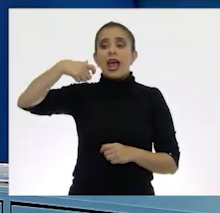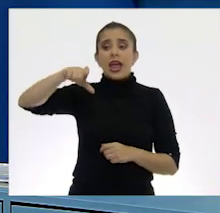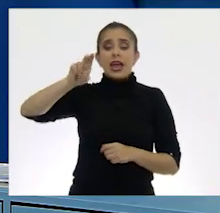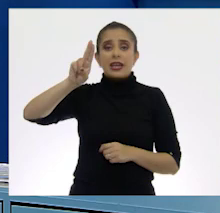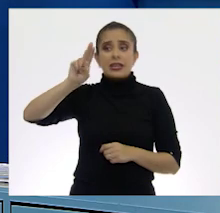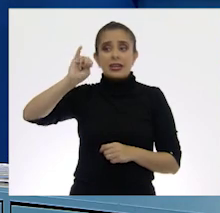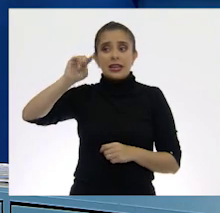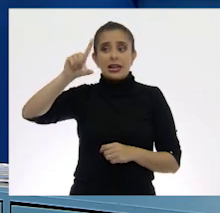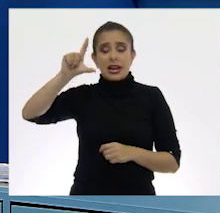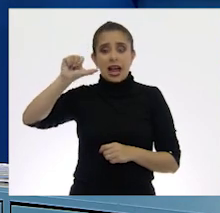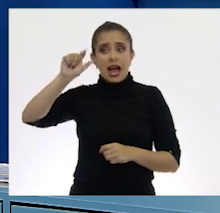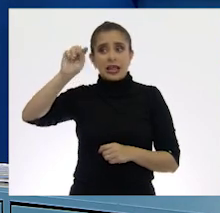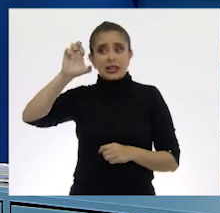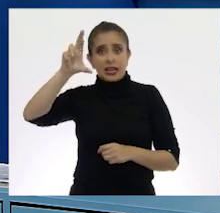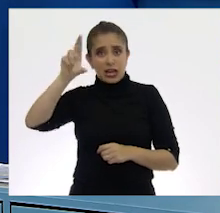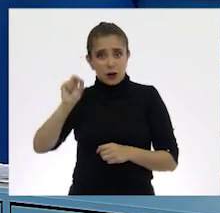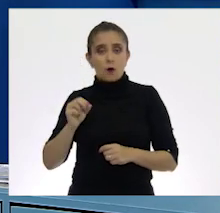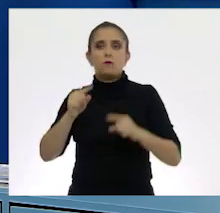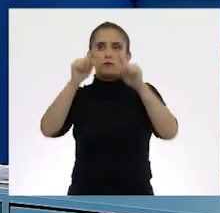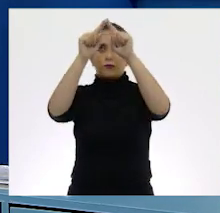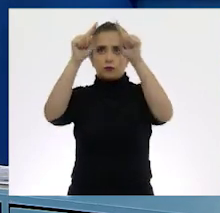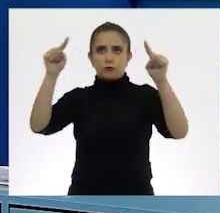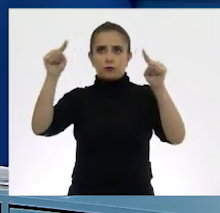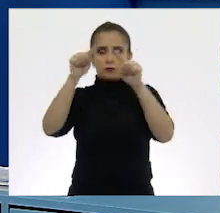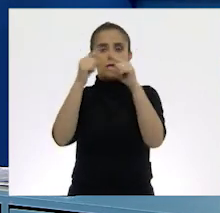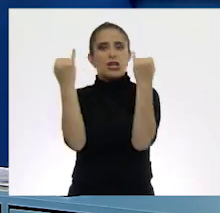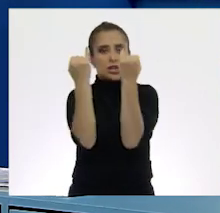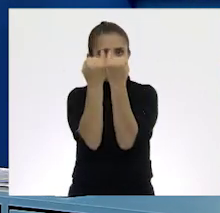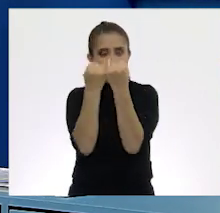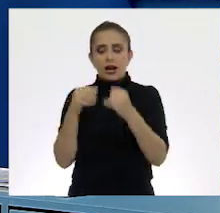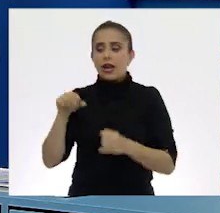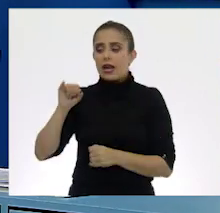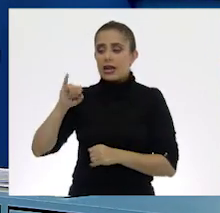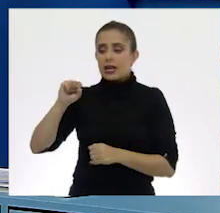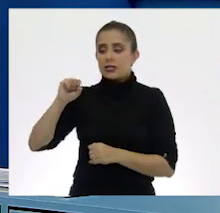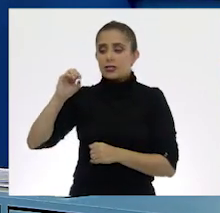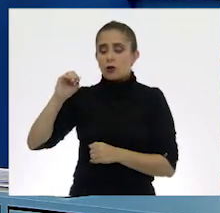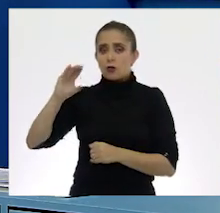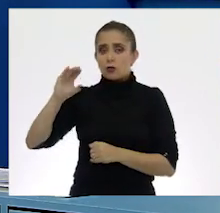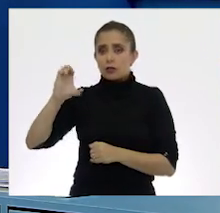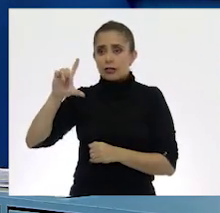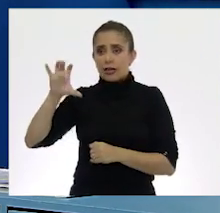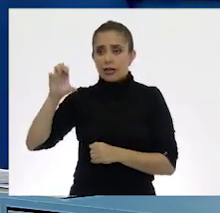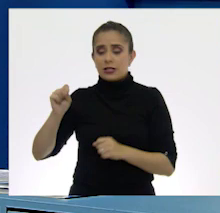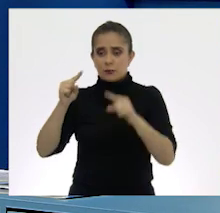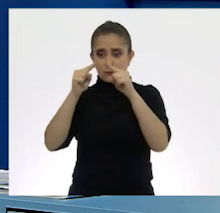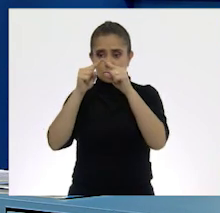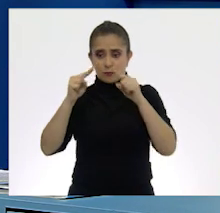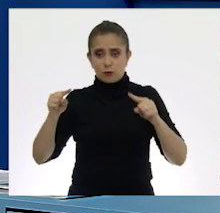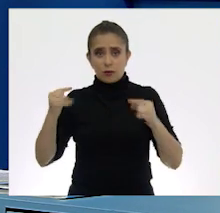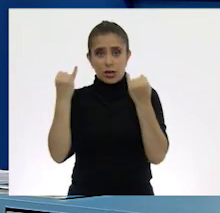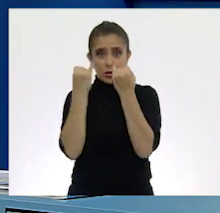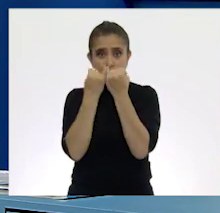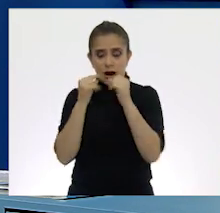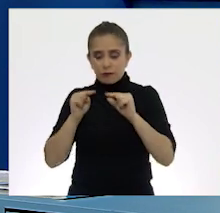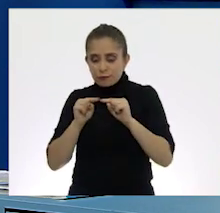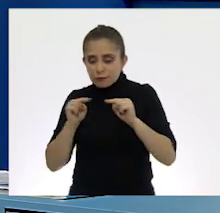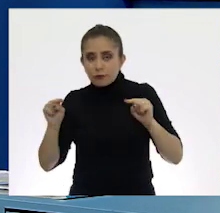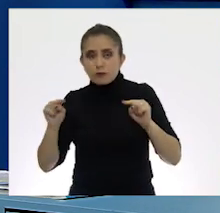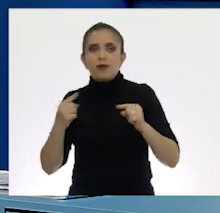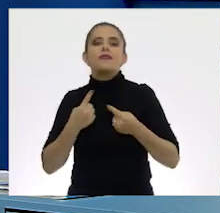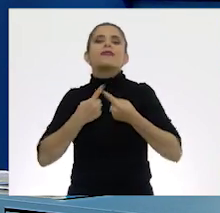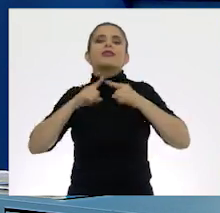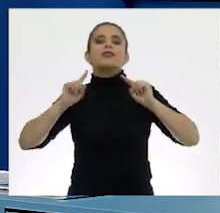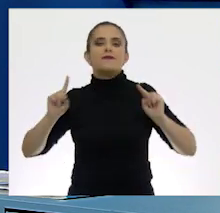lados miden lo mismo. El isósceles, dos de sus lados miden lo mismo. Y vámonos con un tercer triángulo que